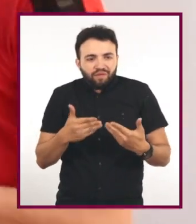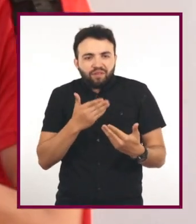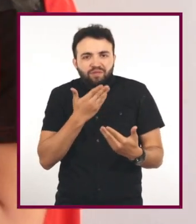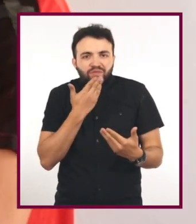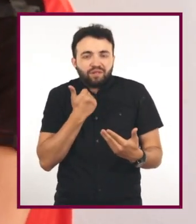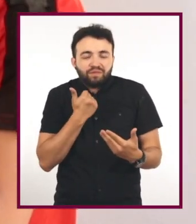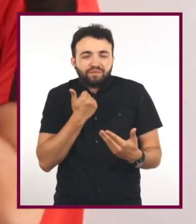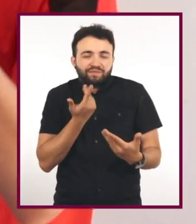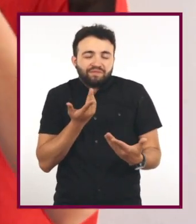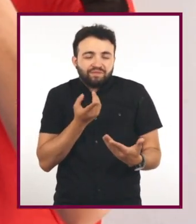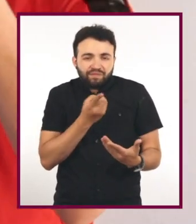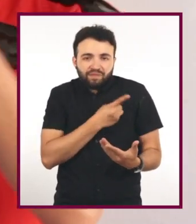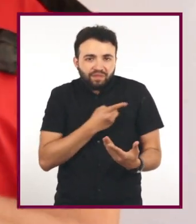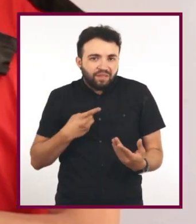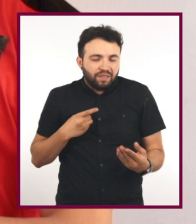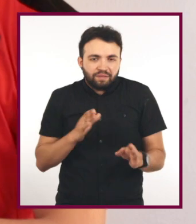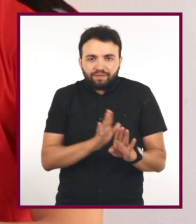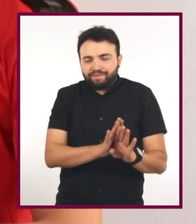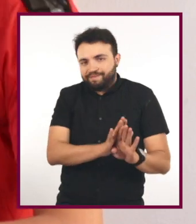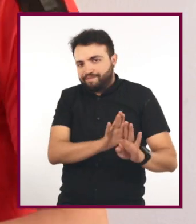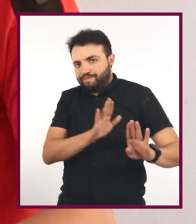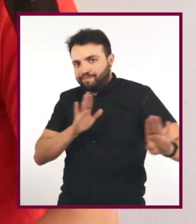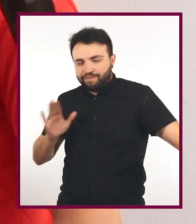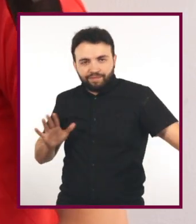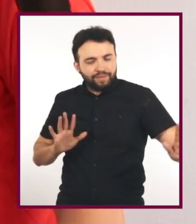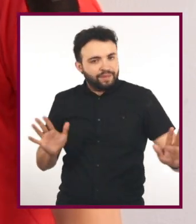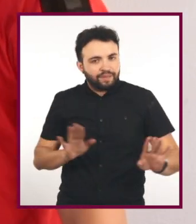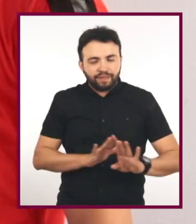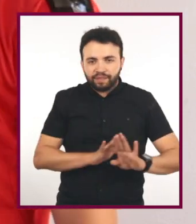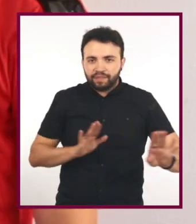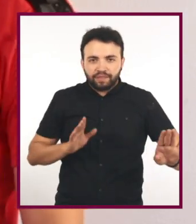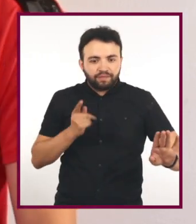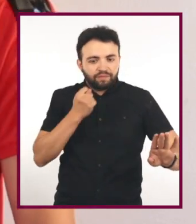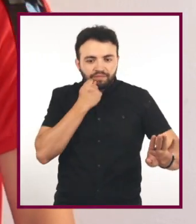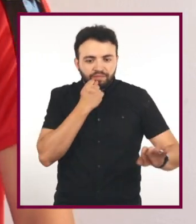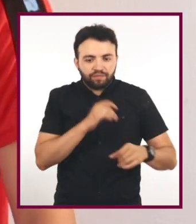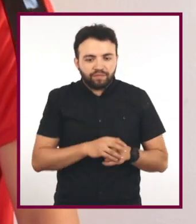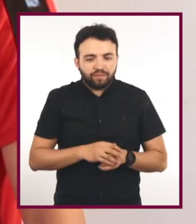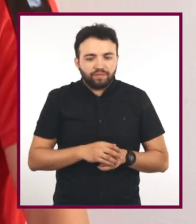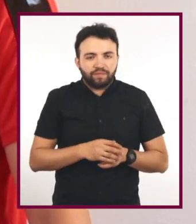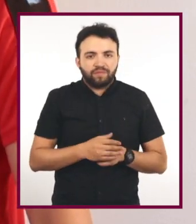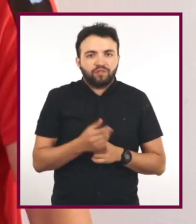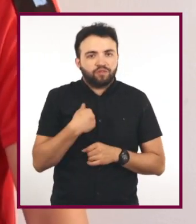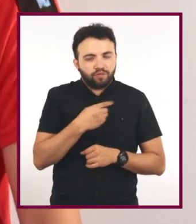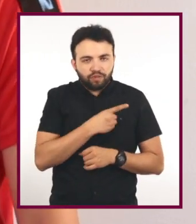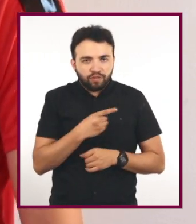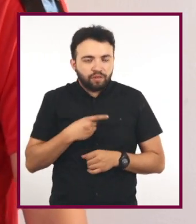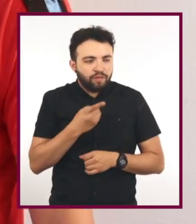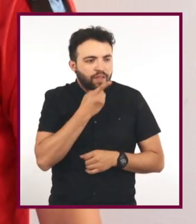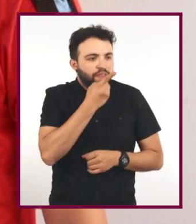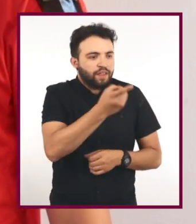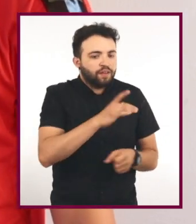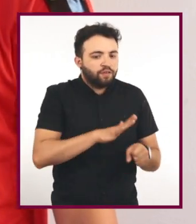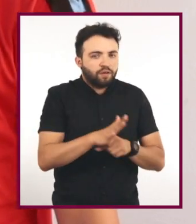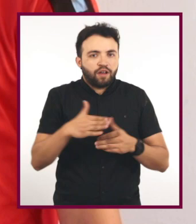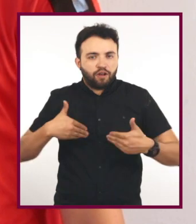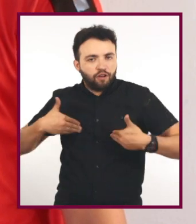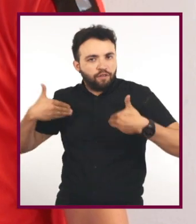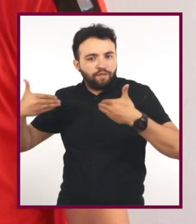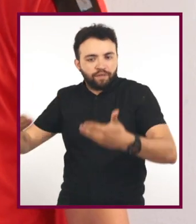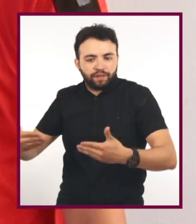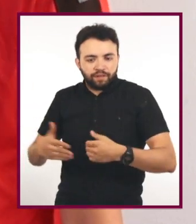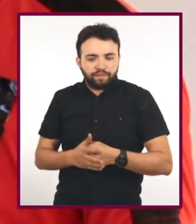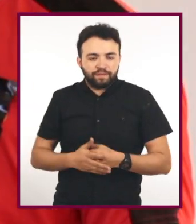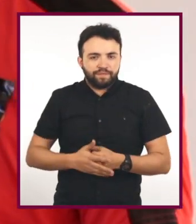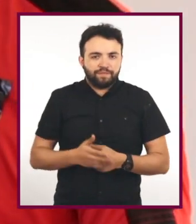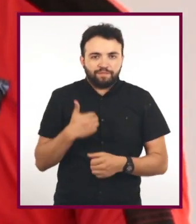que hacer. ¡Obvio! ¡Por las patas! Y decírselo a quien más confianza le tengas. Así decía mi